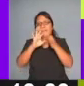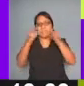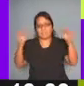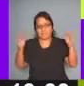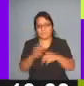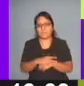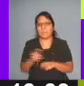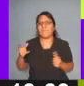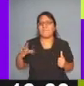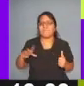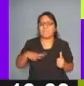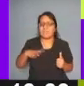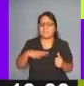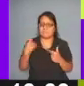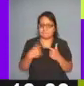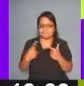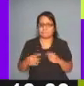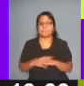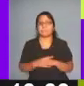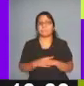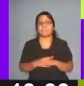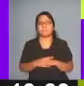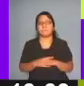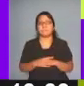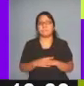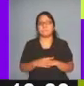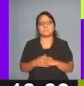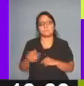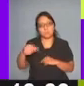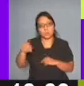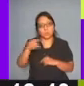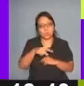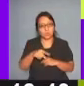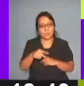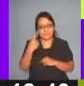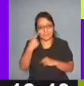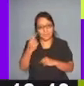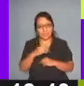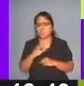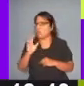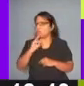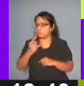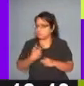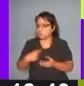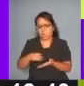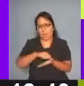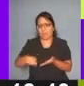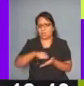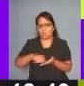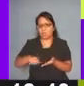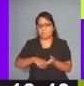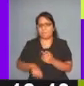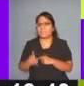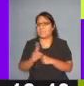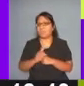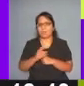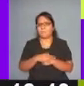faltan algunos recursos. ¿Ha tomado cuenta de esto como para poner en marcha? Anoté todo. No es dirimente.